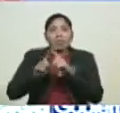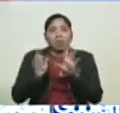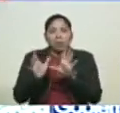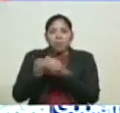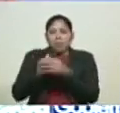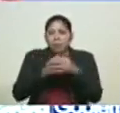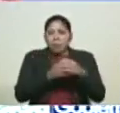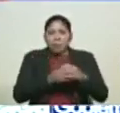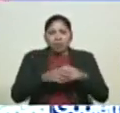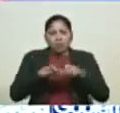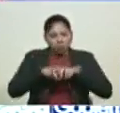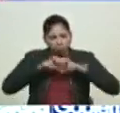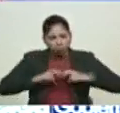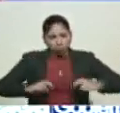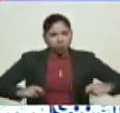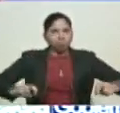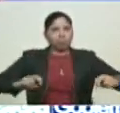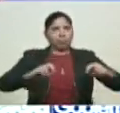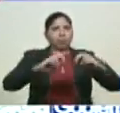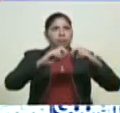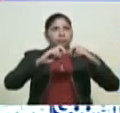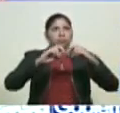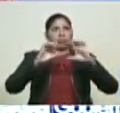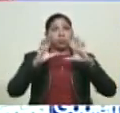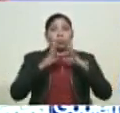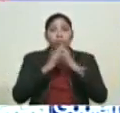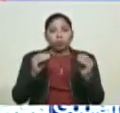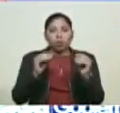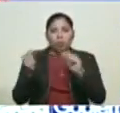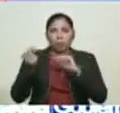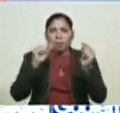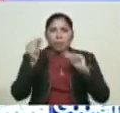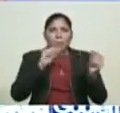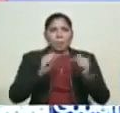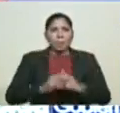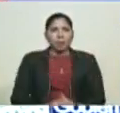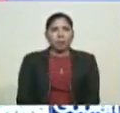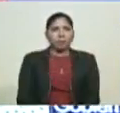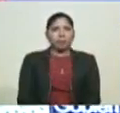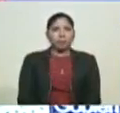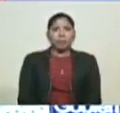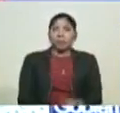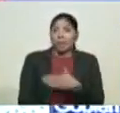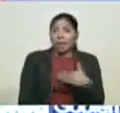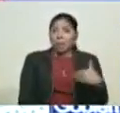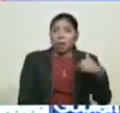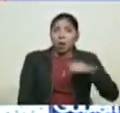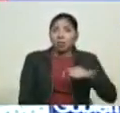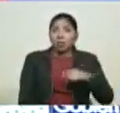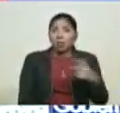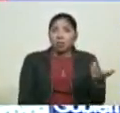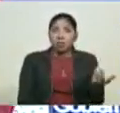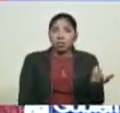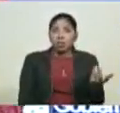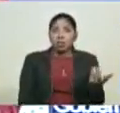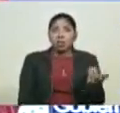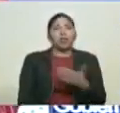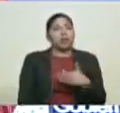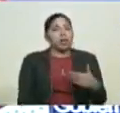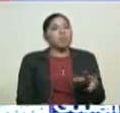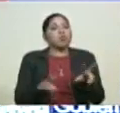de desarrollo, de recuperación, de prosperidad. ¿Qué queremos los venezolanos? Una nueva